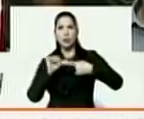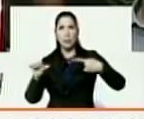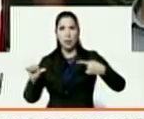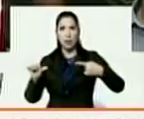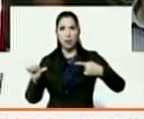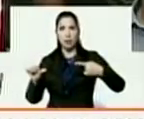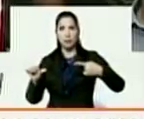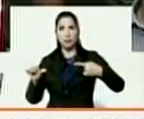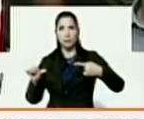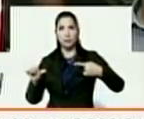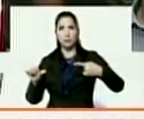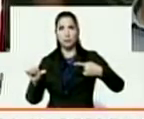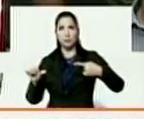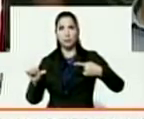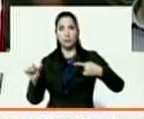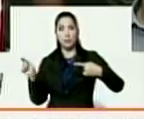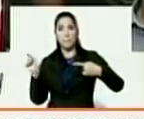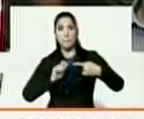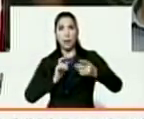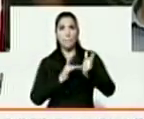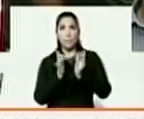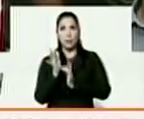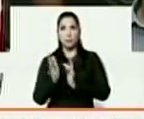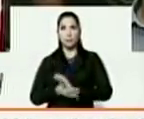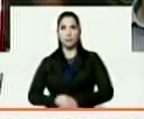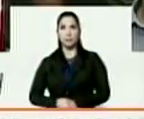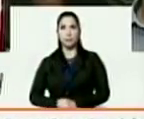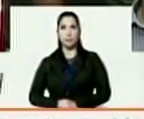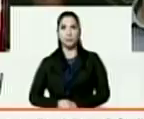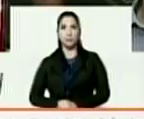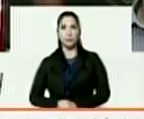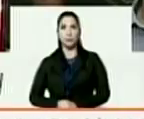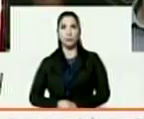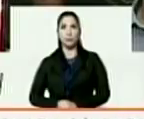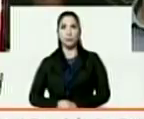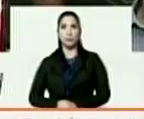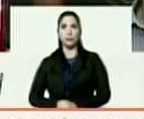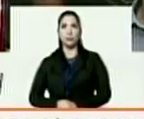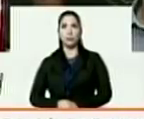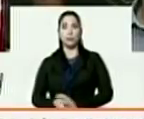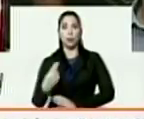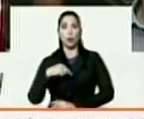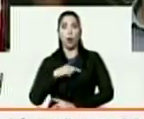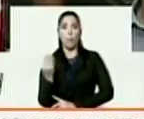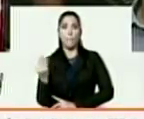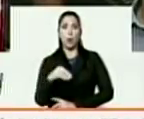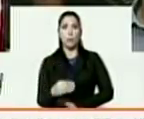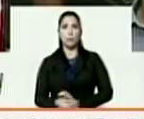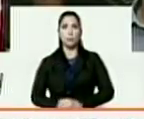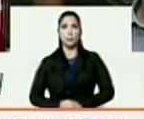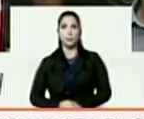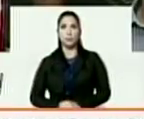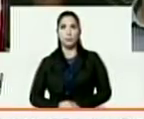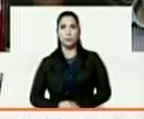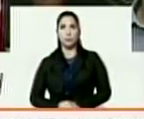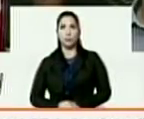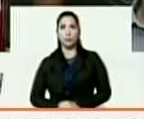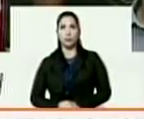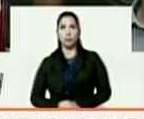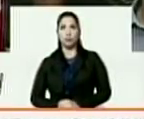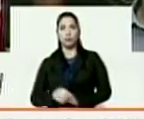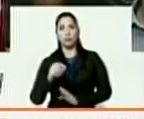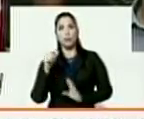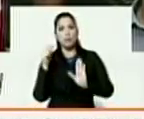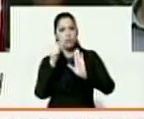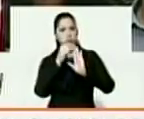fin de semana del mes de abril y hemos agregado ido agregando puntos